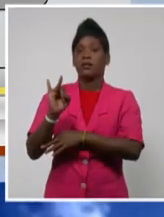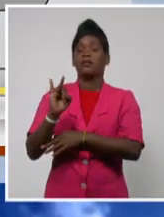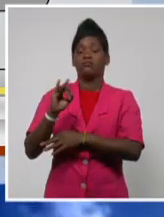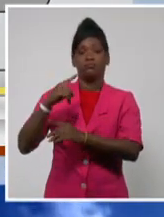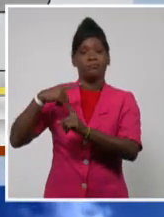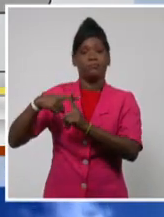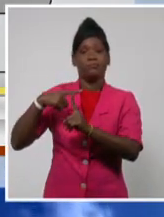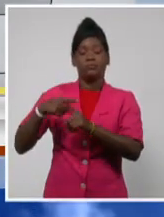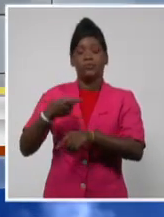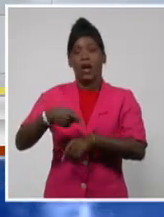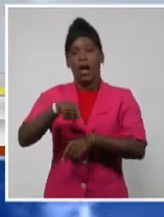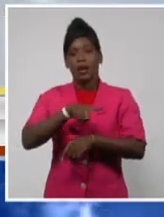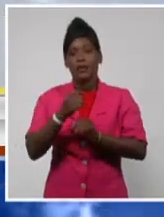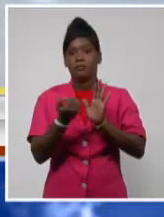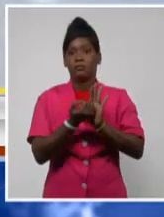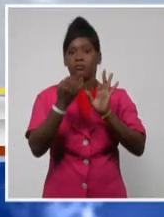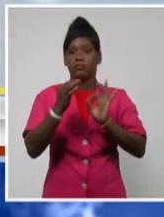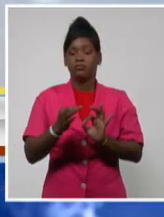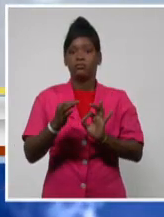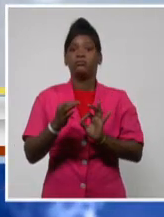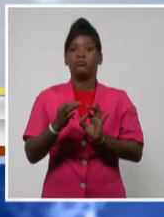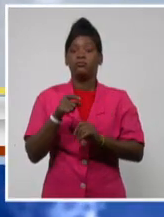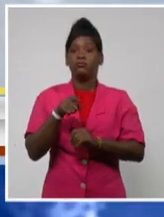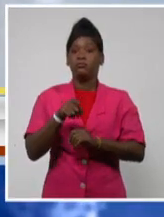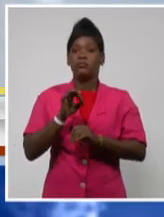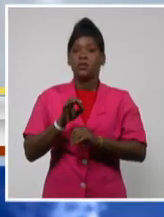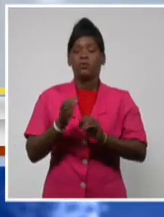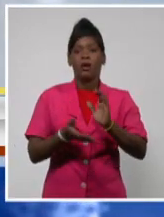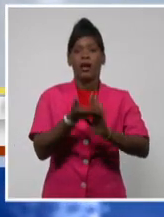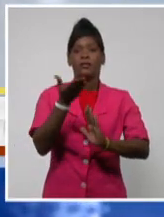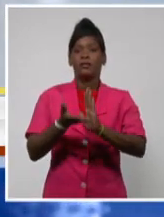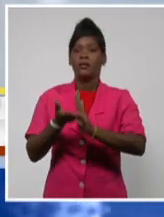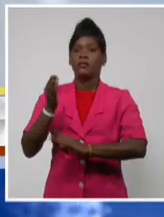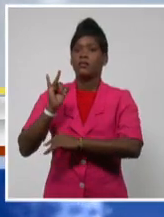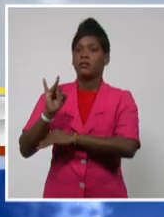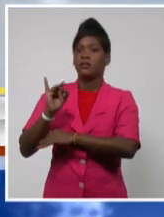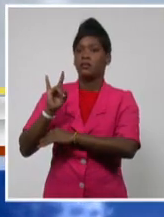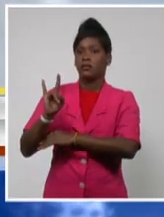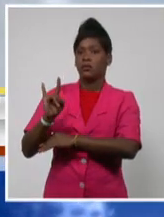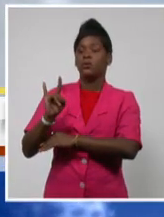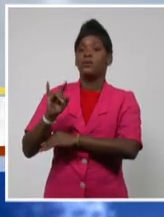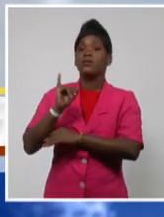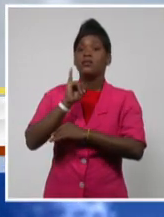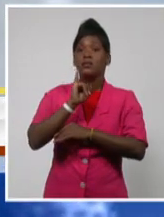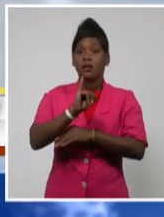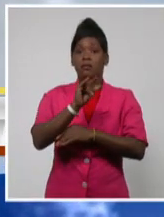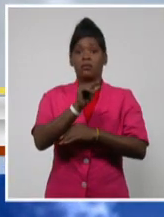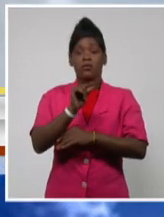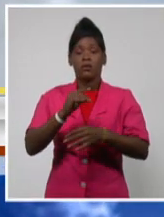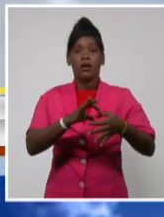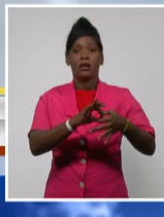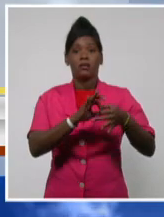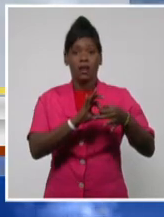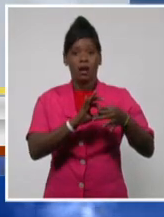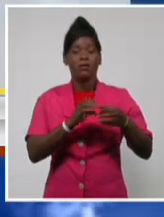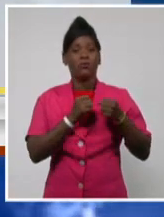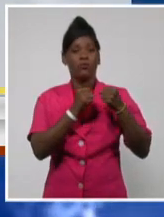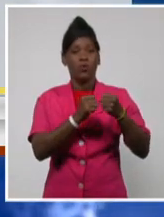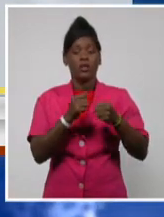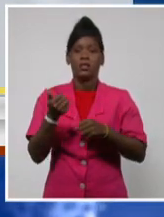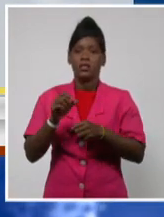con la COVID-19. Se otorgaron 79 altas clínicas, 6 pacientes se encuentran en estado crítico y 10